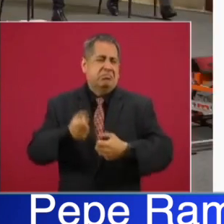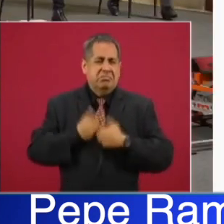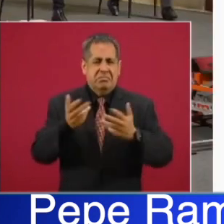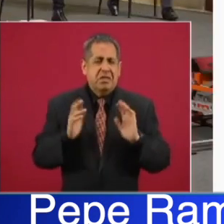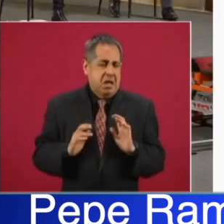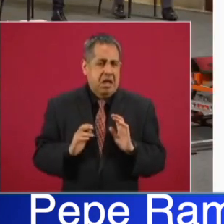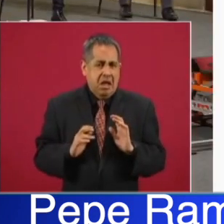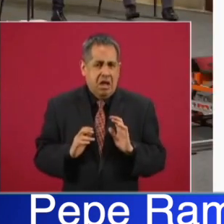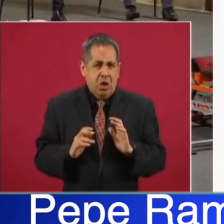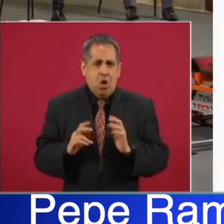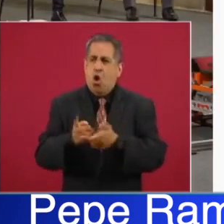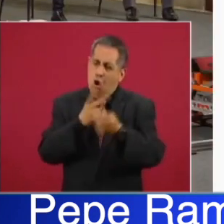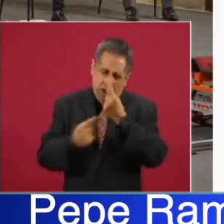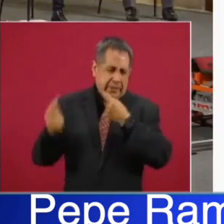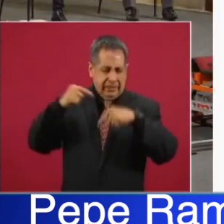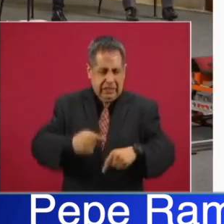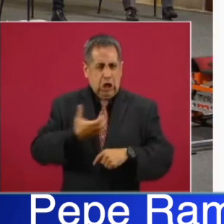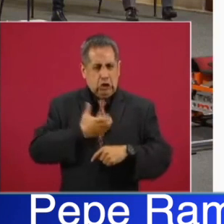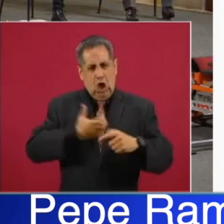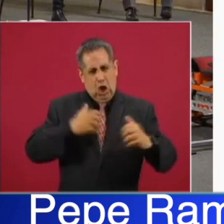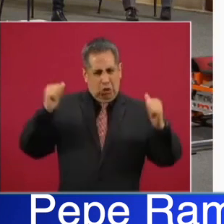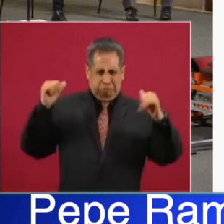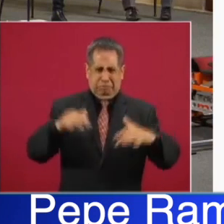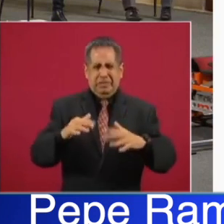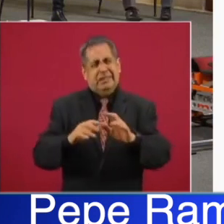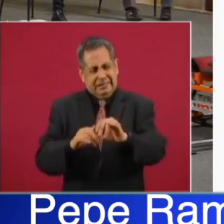vamos a regresar al Zócalo.